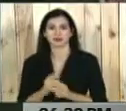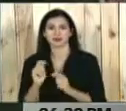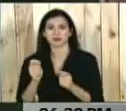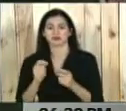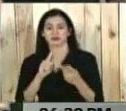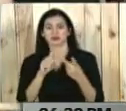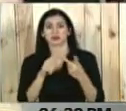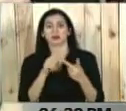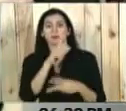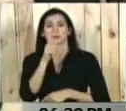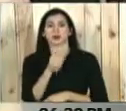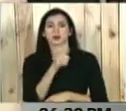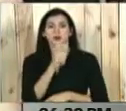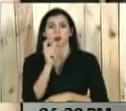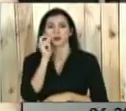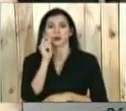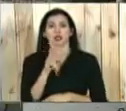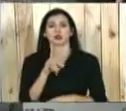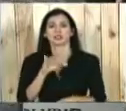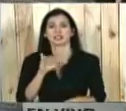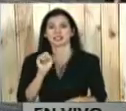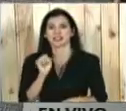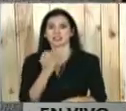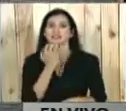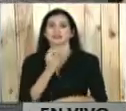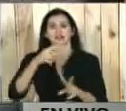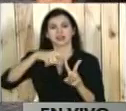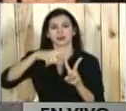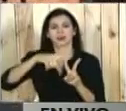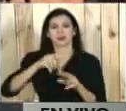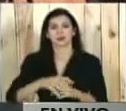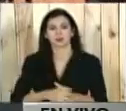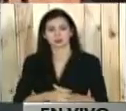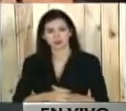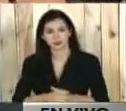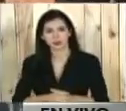una segunda pregunta Luis Araujo, de Venezolana de Televisión.